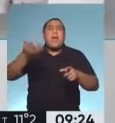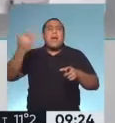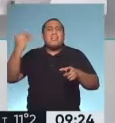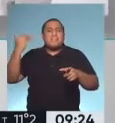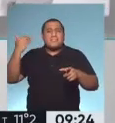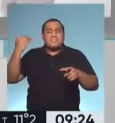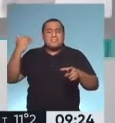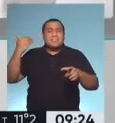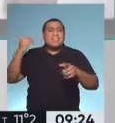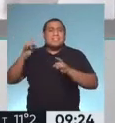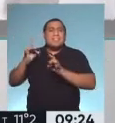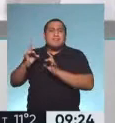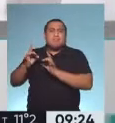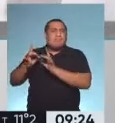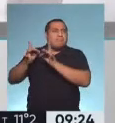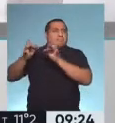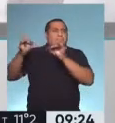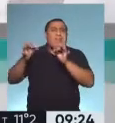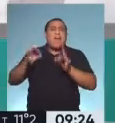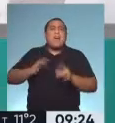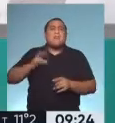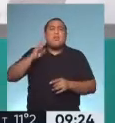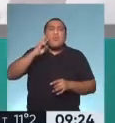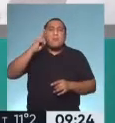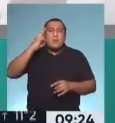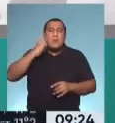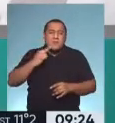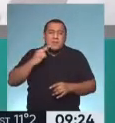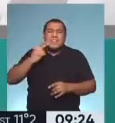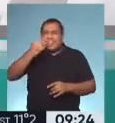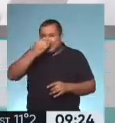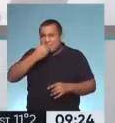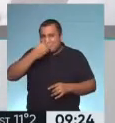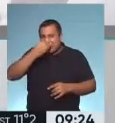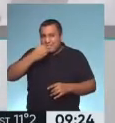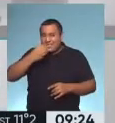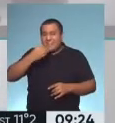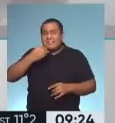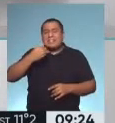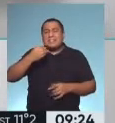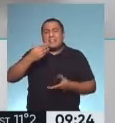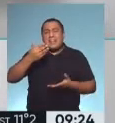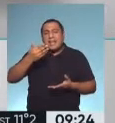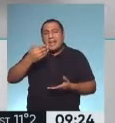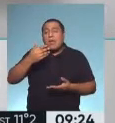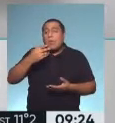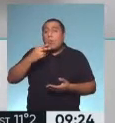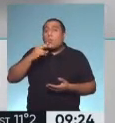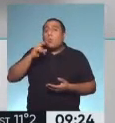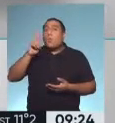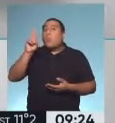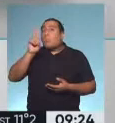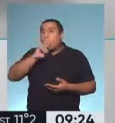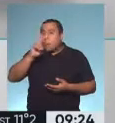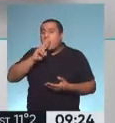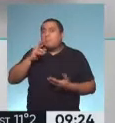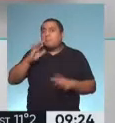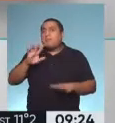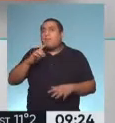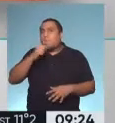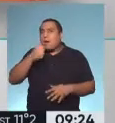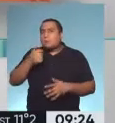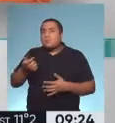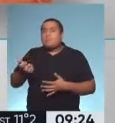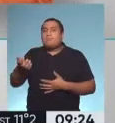infección epidemia en el año 2009 con la gripe que estas mujeres sí fueron más susceptibles de enfermarse y de morirse